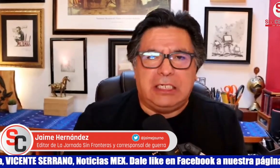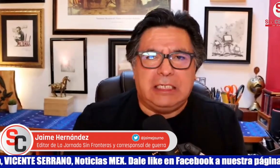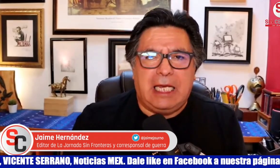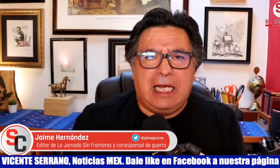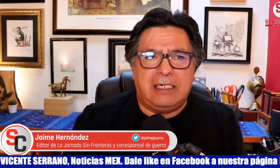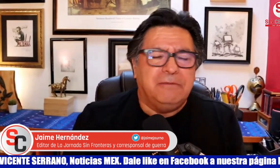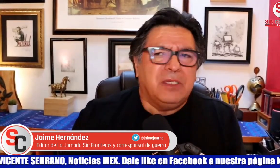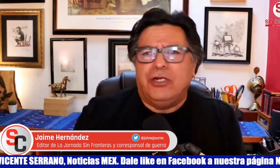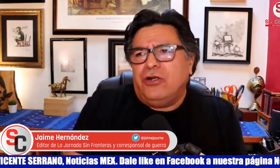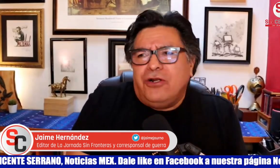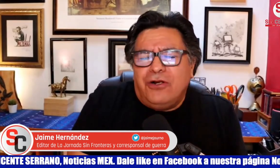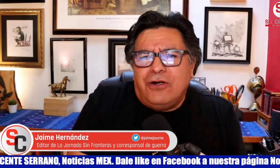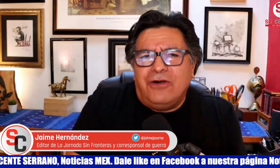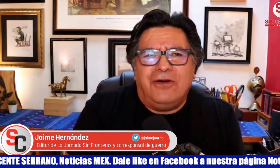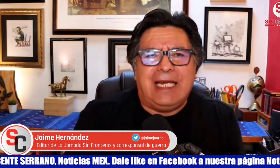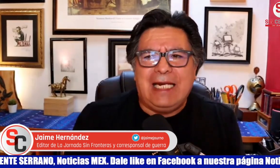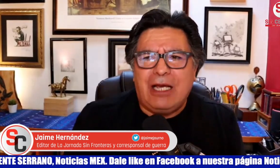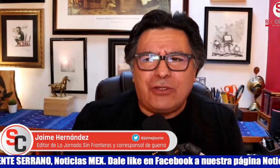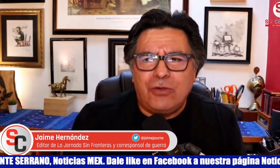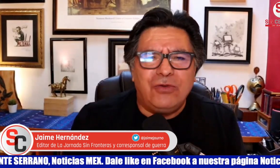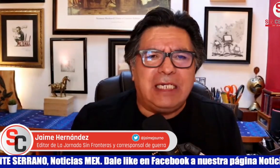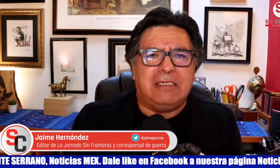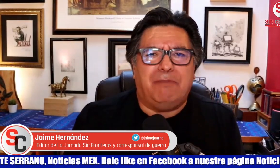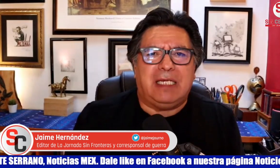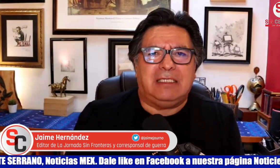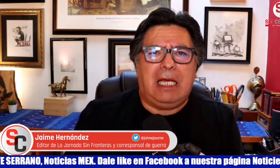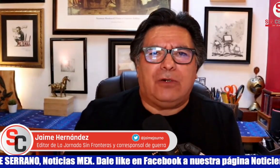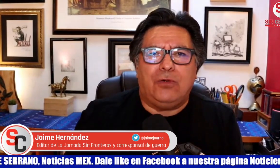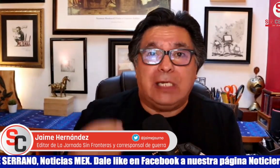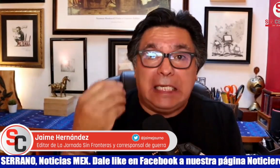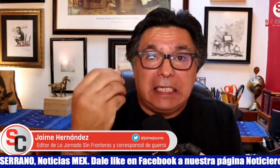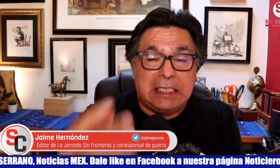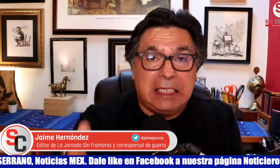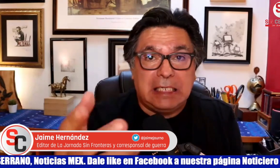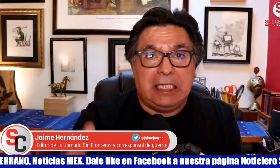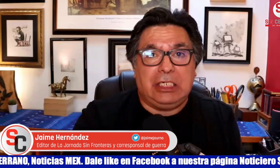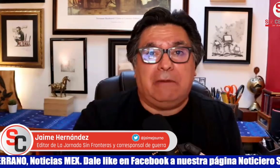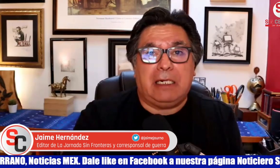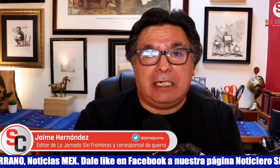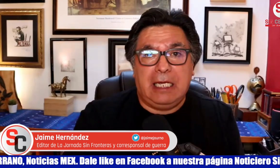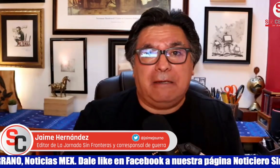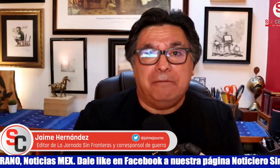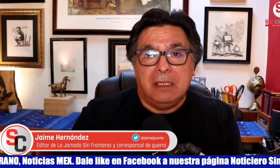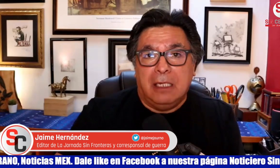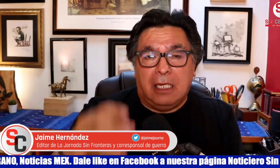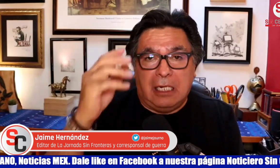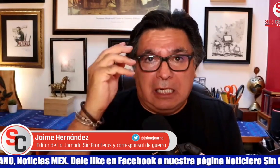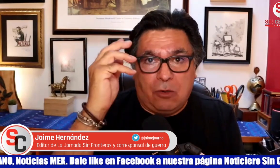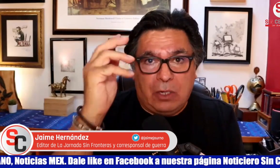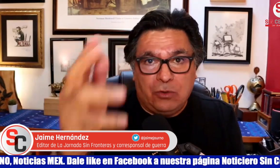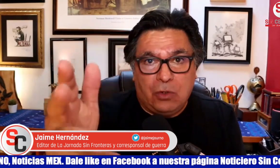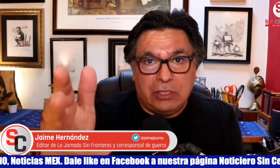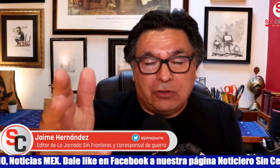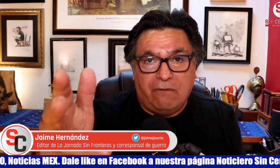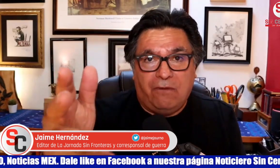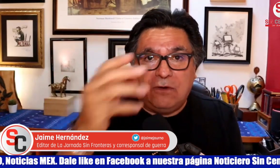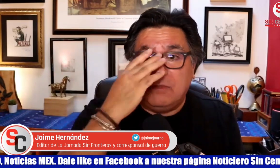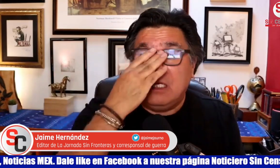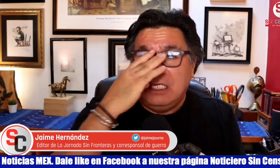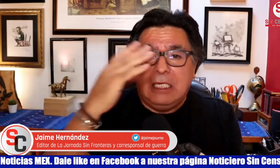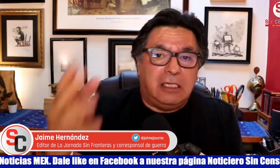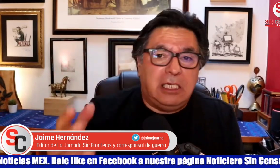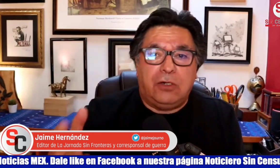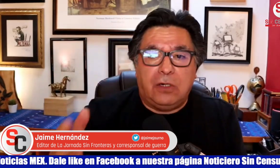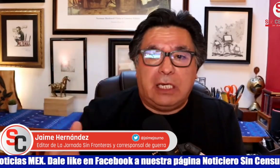a chillar. No, era todo un espectáculo. ¿Y qué decir de Echeverría, cuando en su